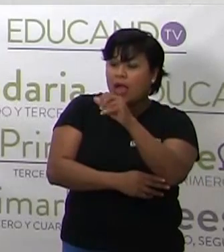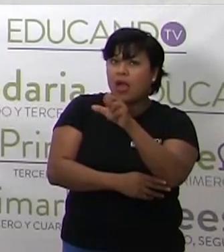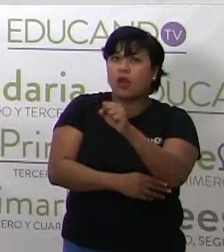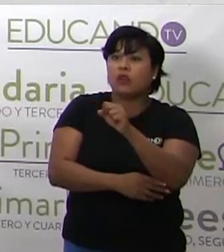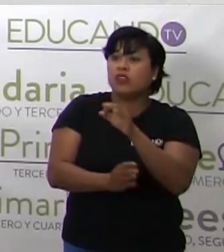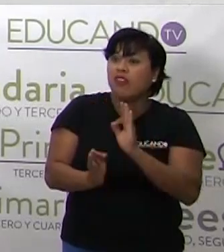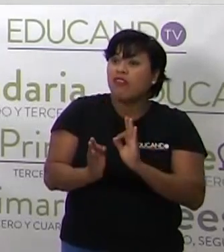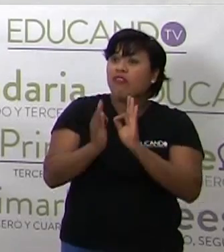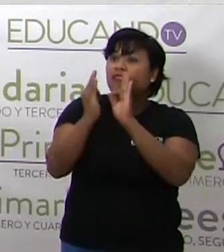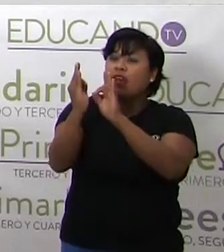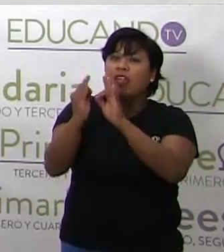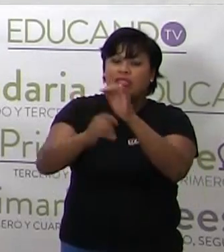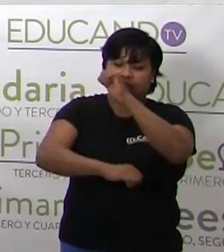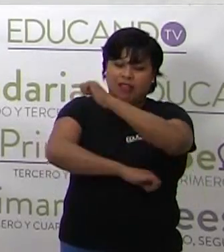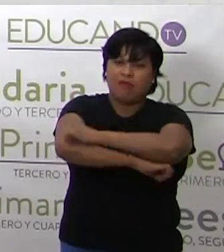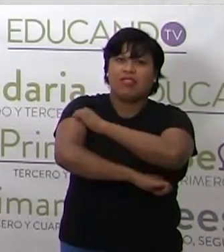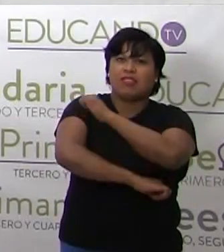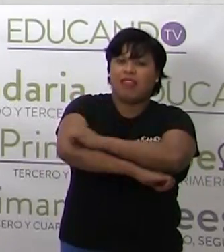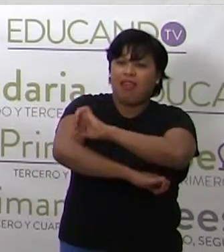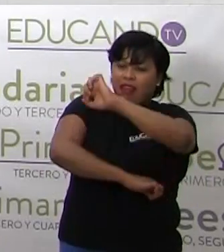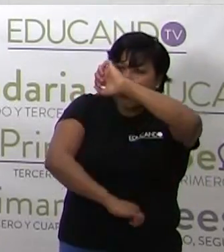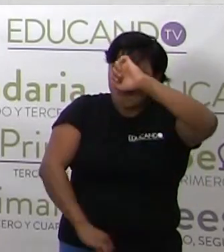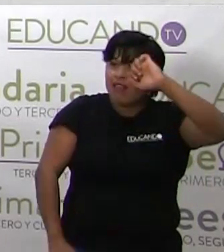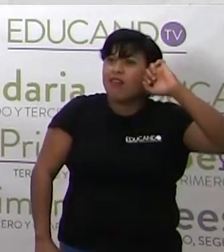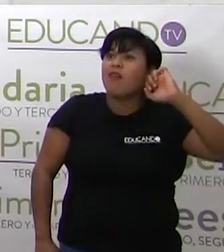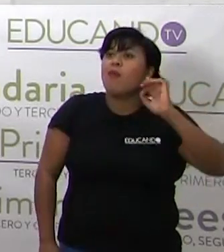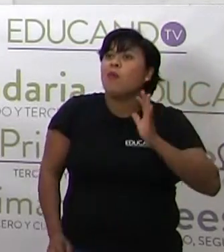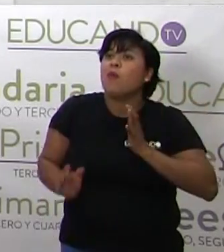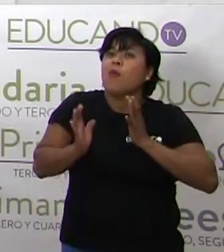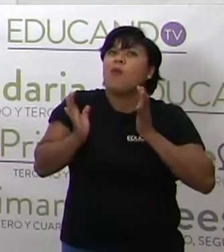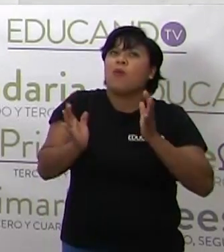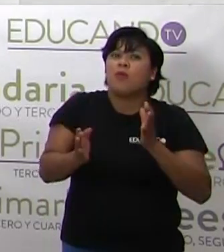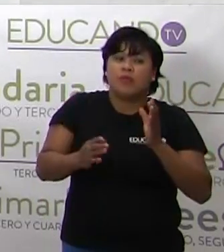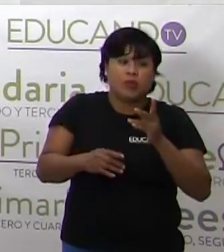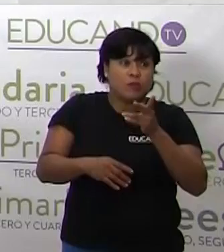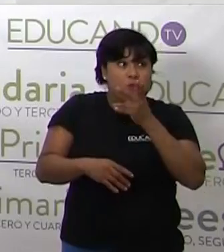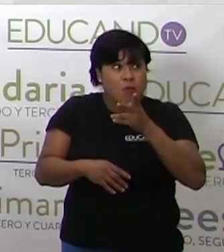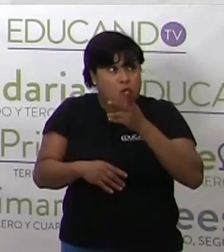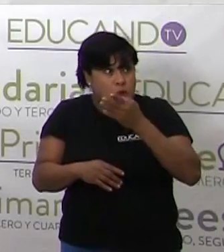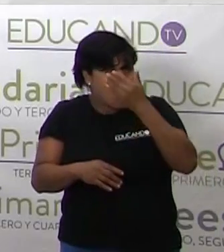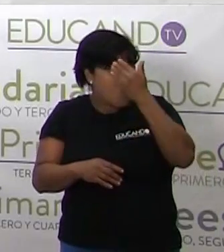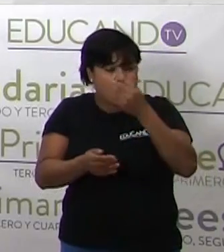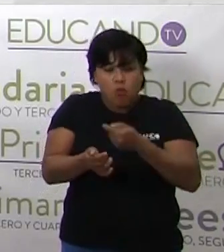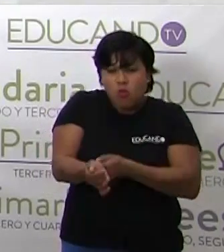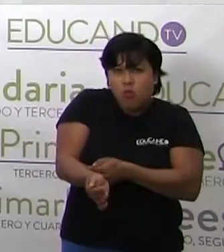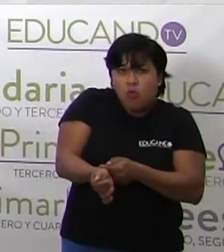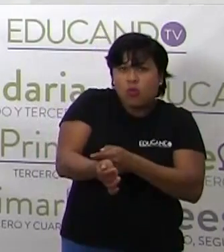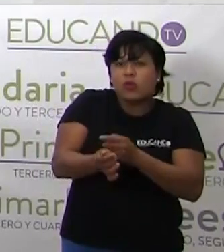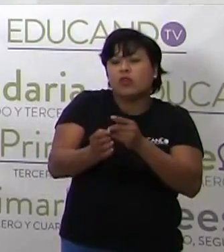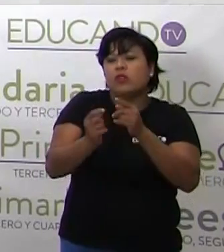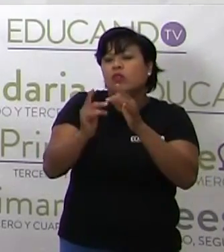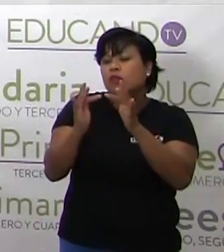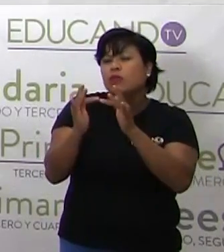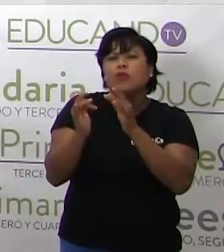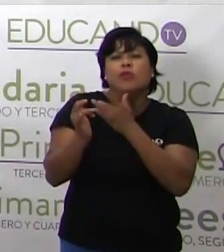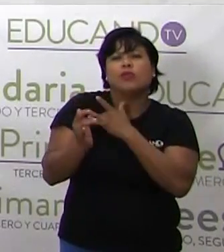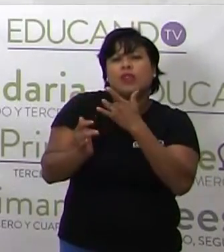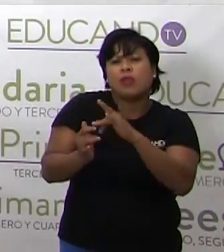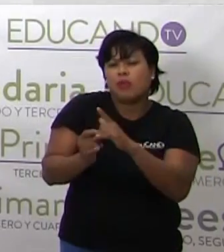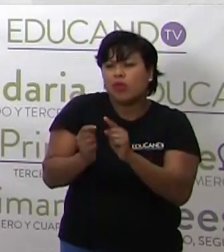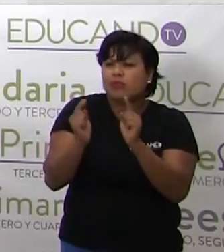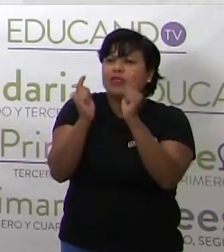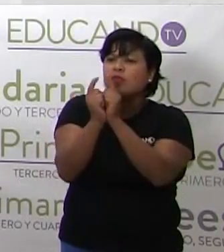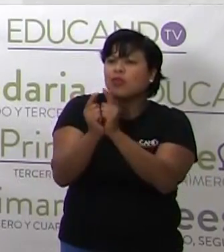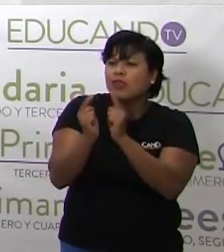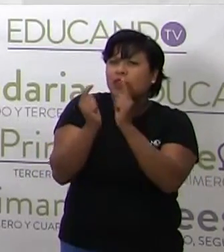Carlos frente a su balcón! A escondidas del padre, los enamorados se